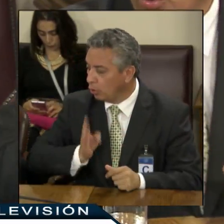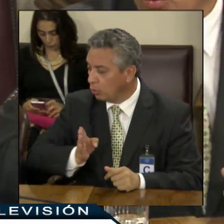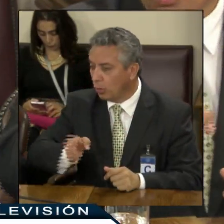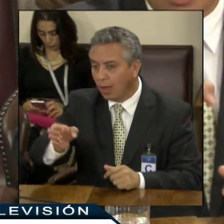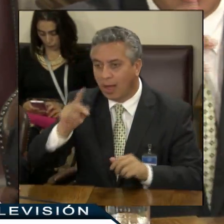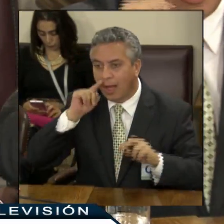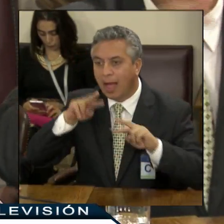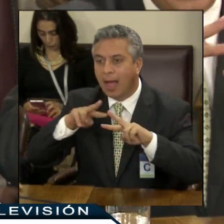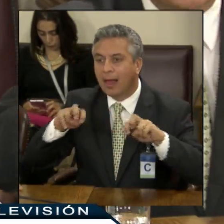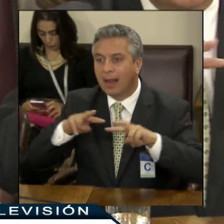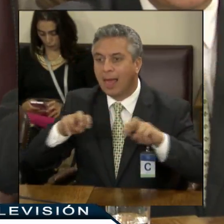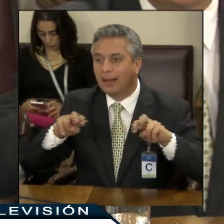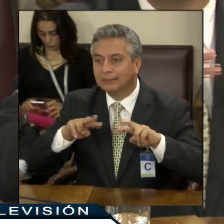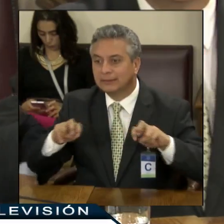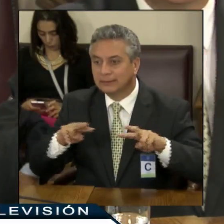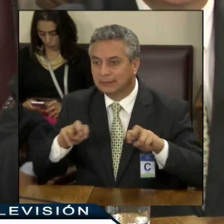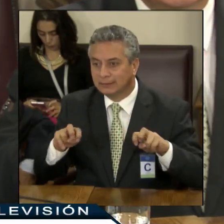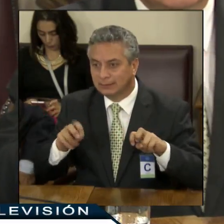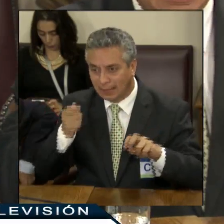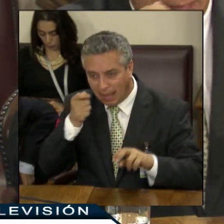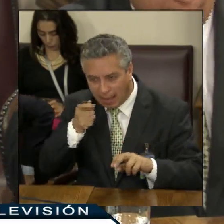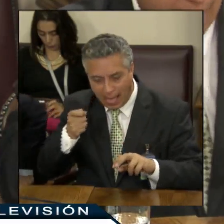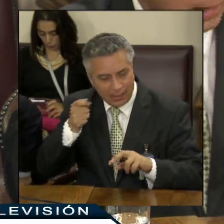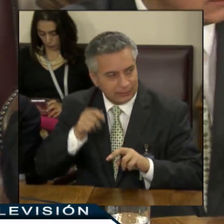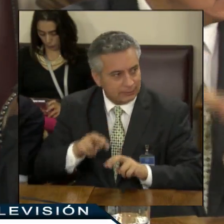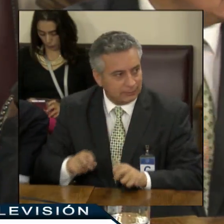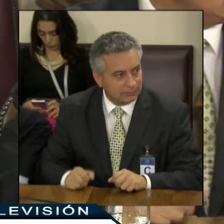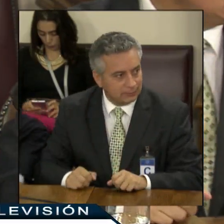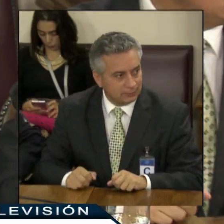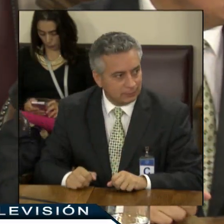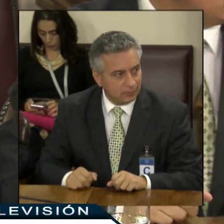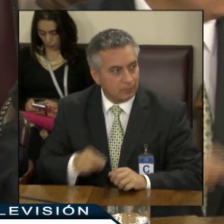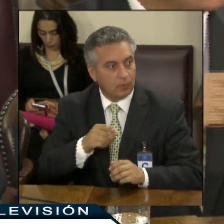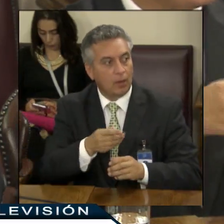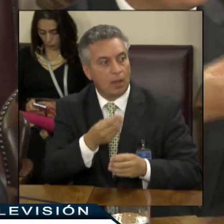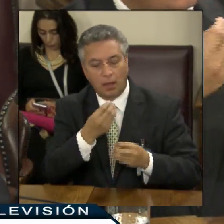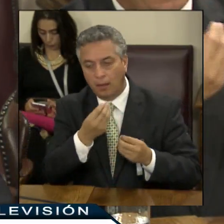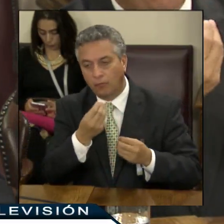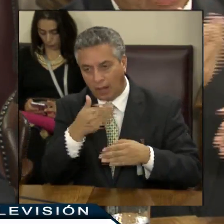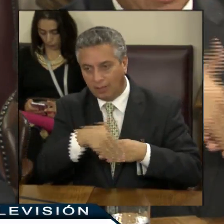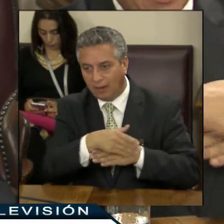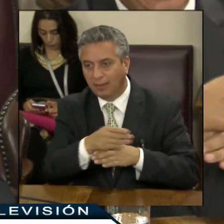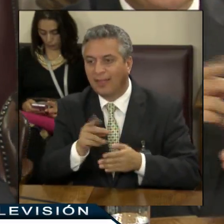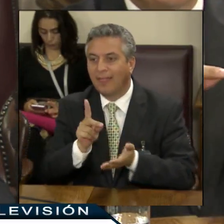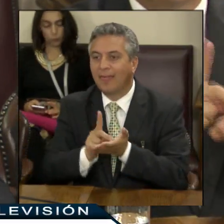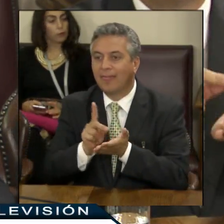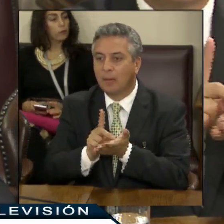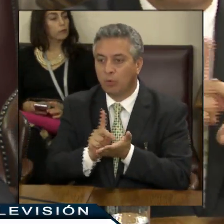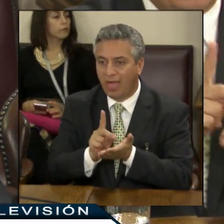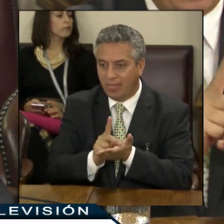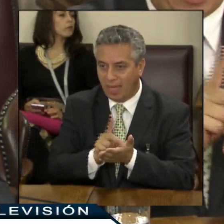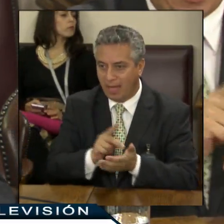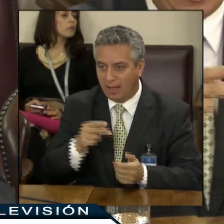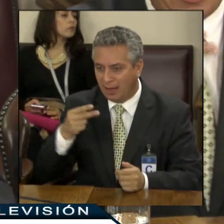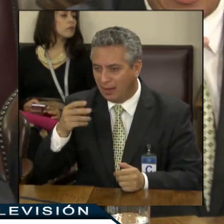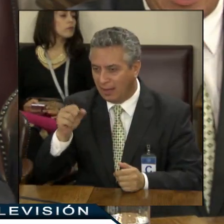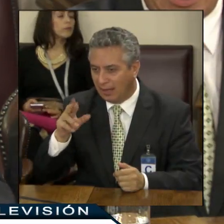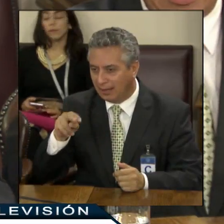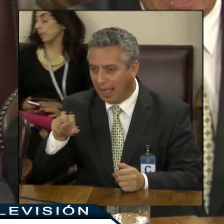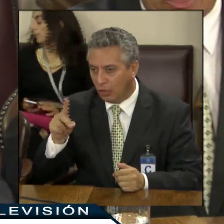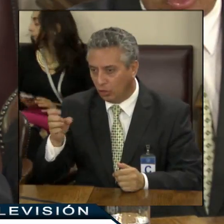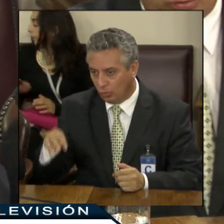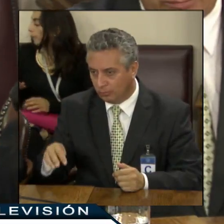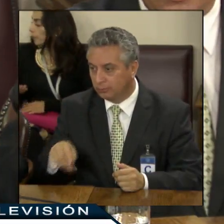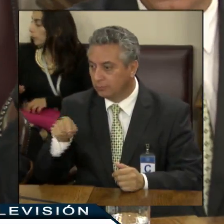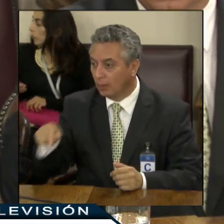análisis de las mociones buenas tardes diputada Hernando el análisis de las mociones que modifica la